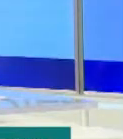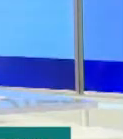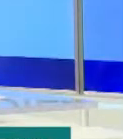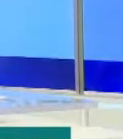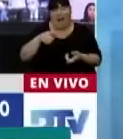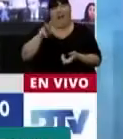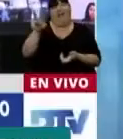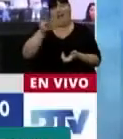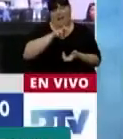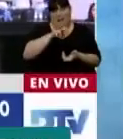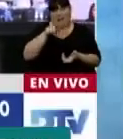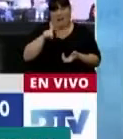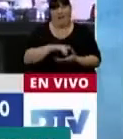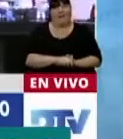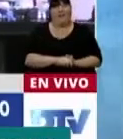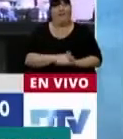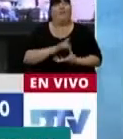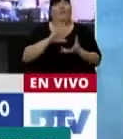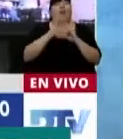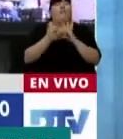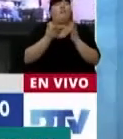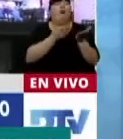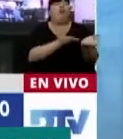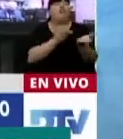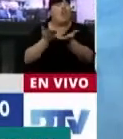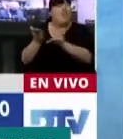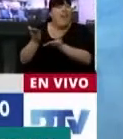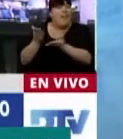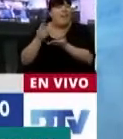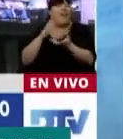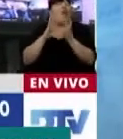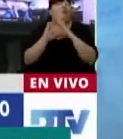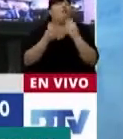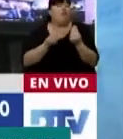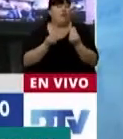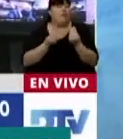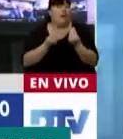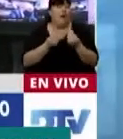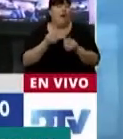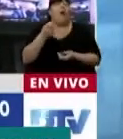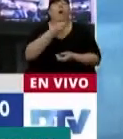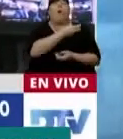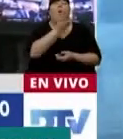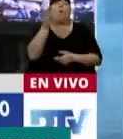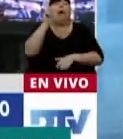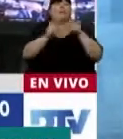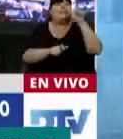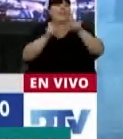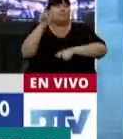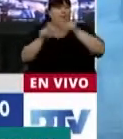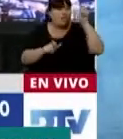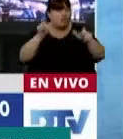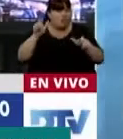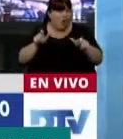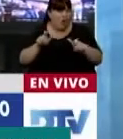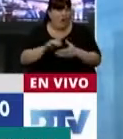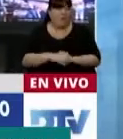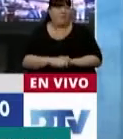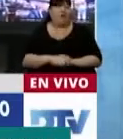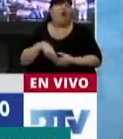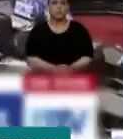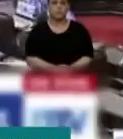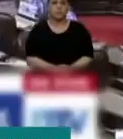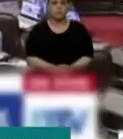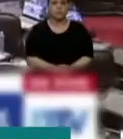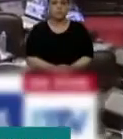empresas primer tema que hay que aclarar y esto no va digamos en contra de las empresas son personas físicas que tienen